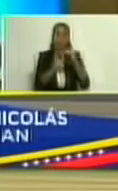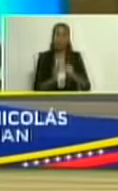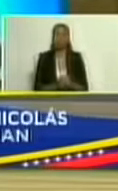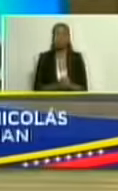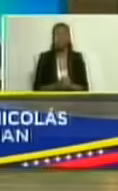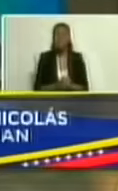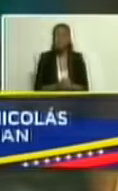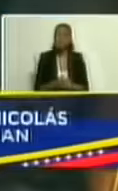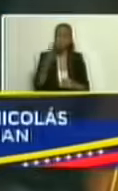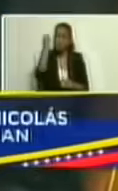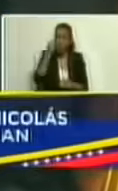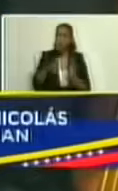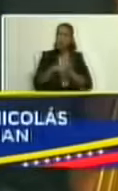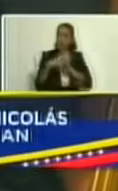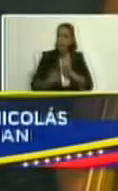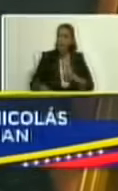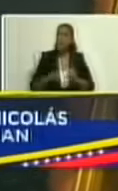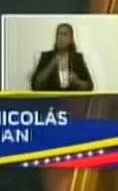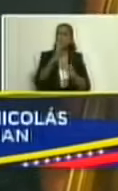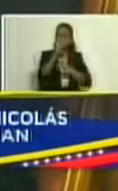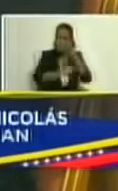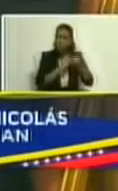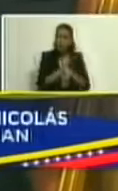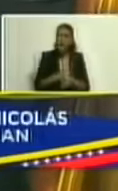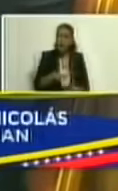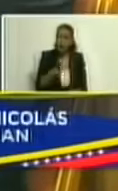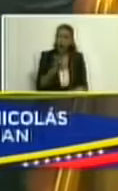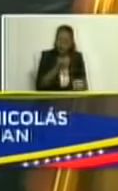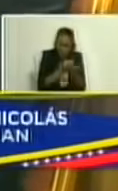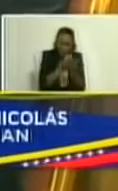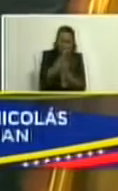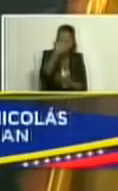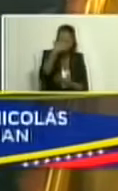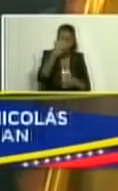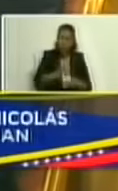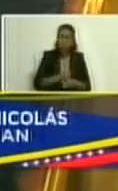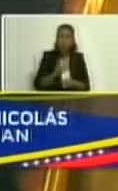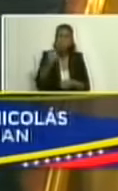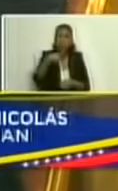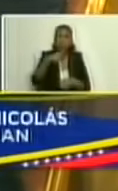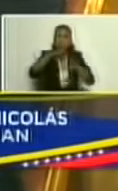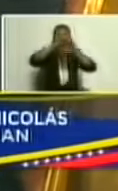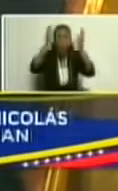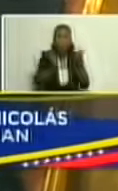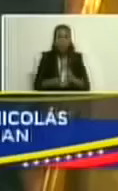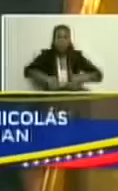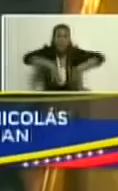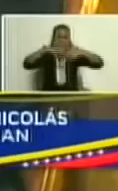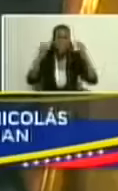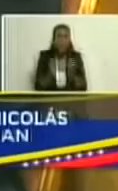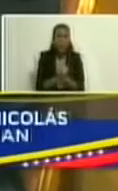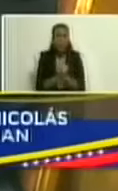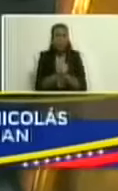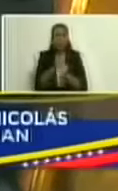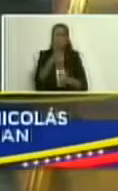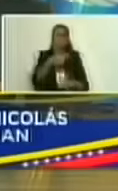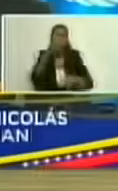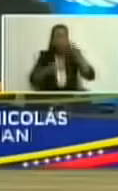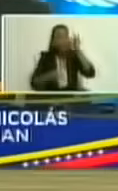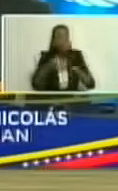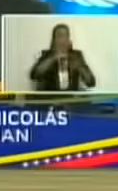Nosotros creemos en el derecho internacional, y más en un mundo lleno de guerras, de